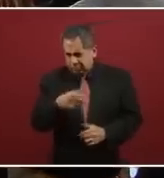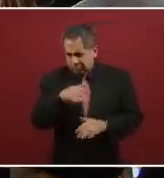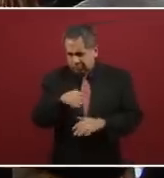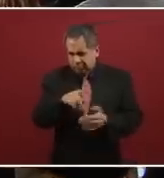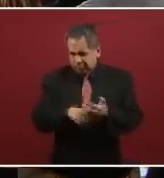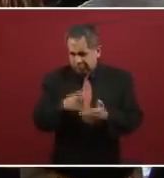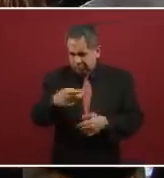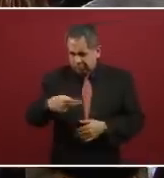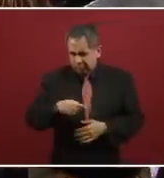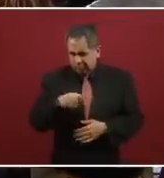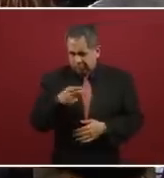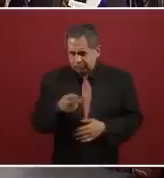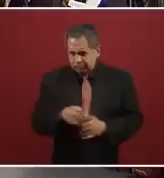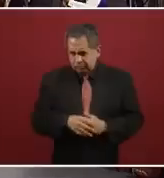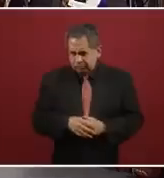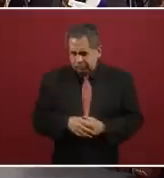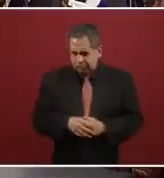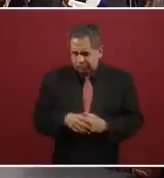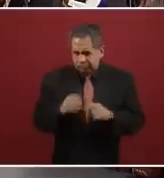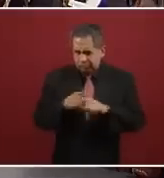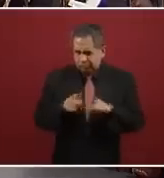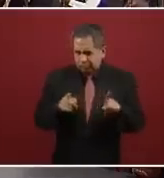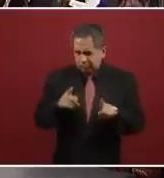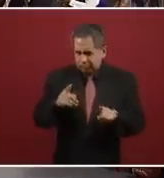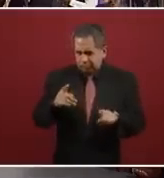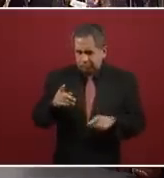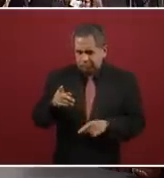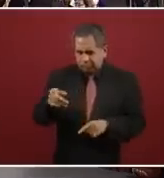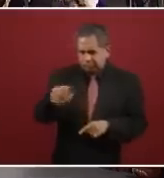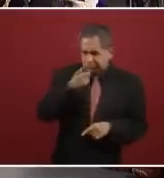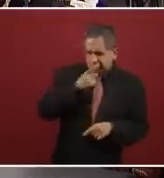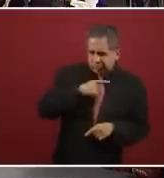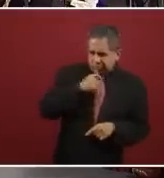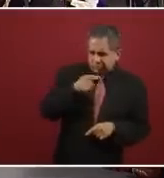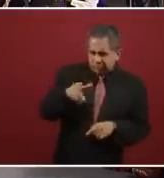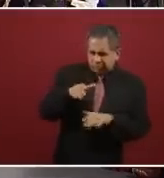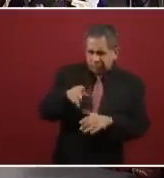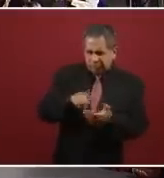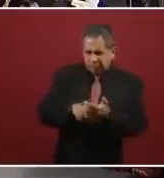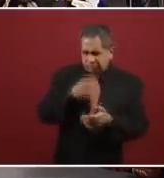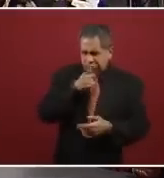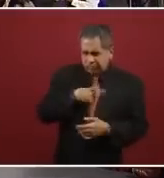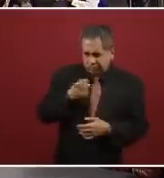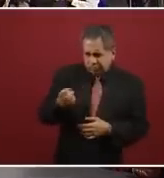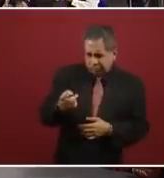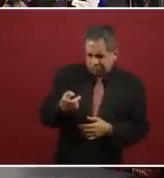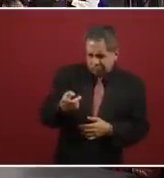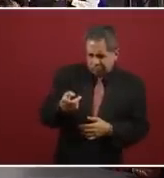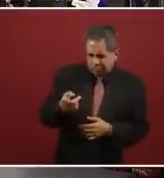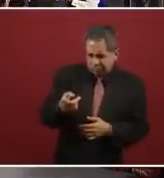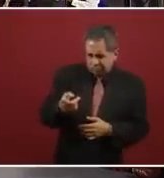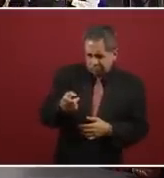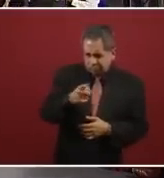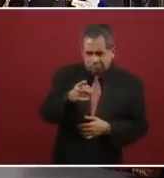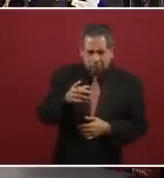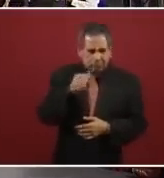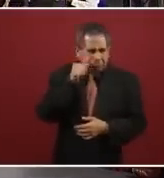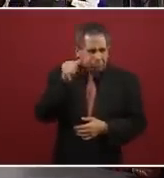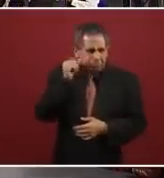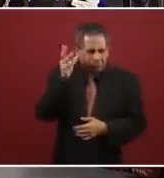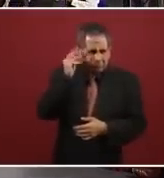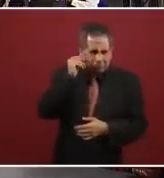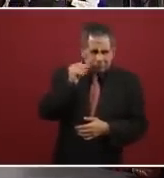esto? ¿No tienes nada que decir al respecto? ¿No escuchaste?